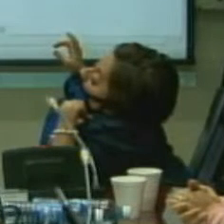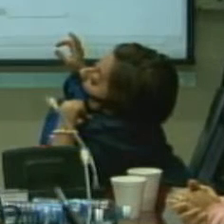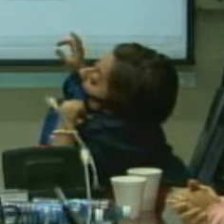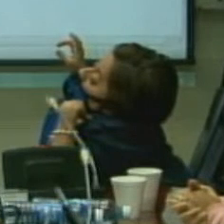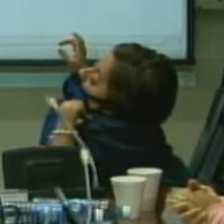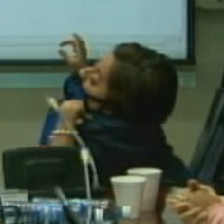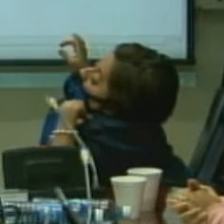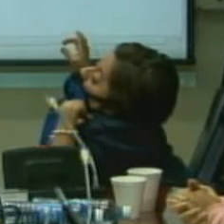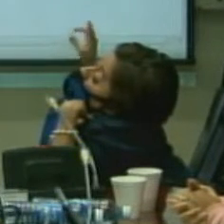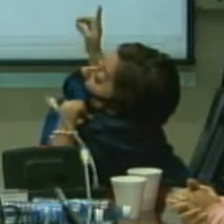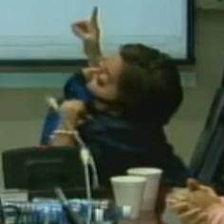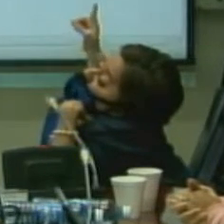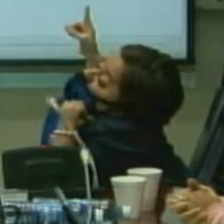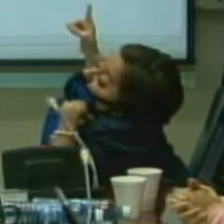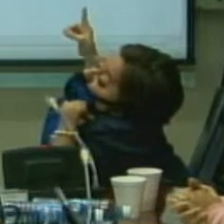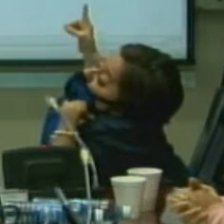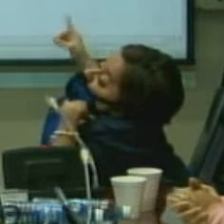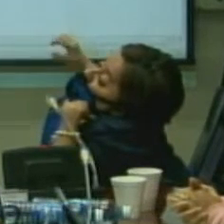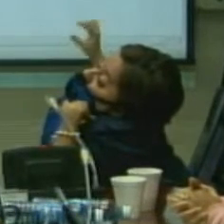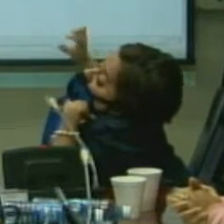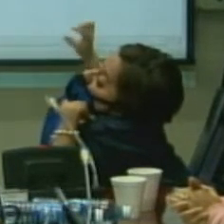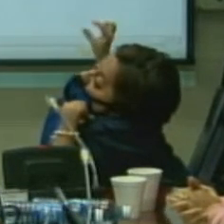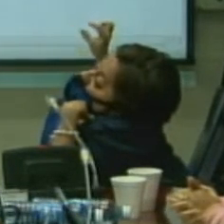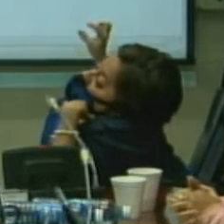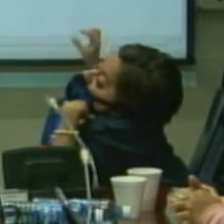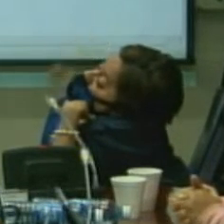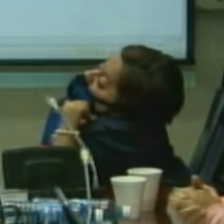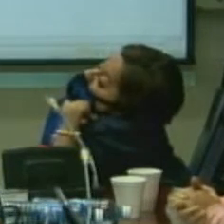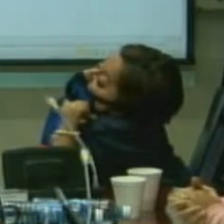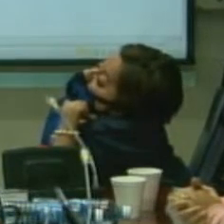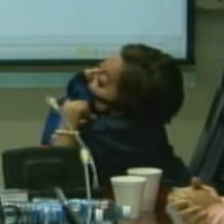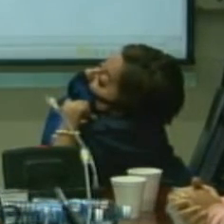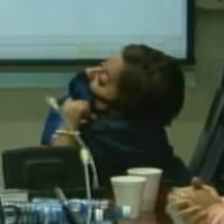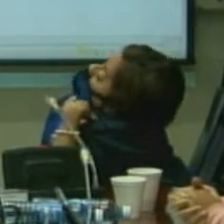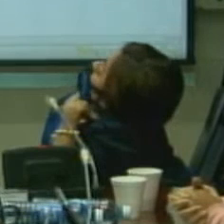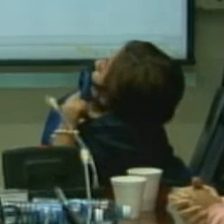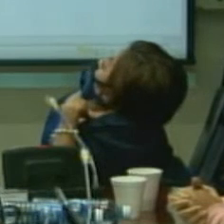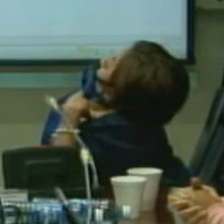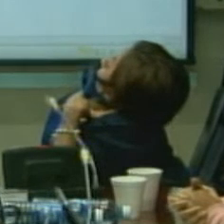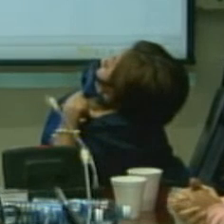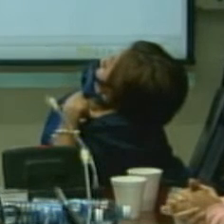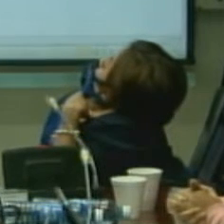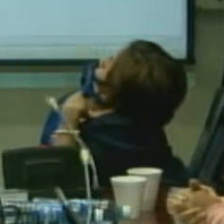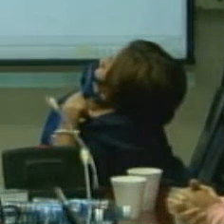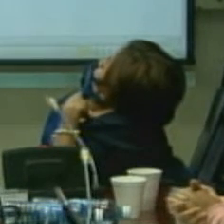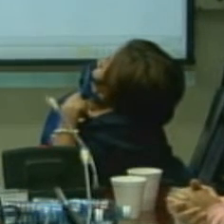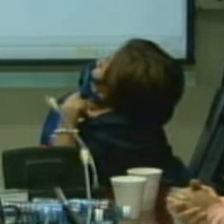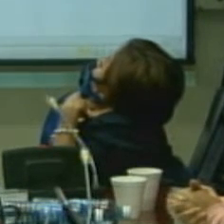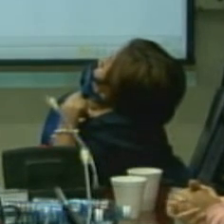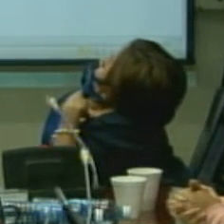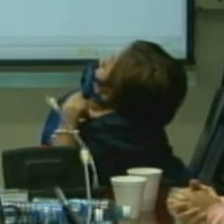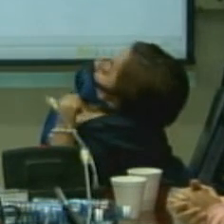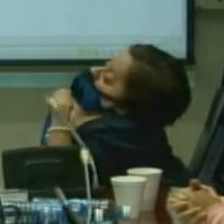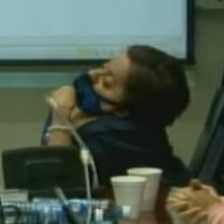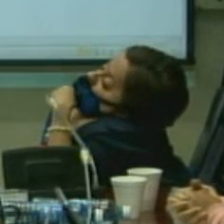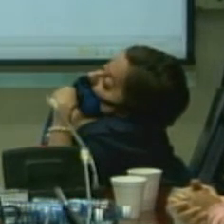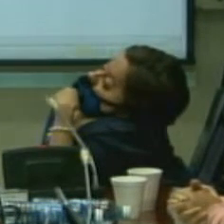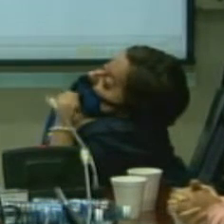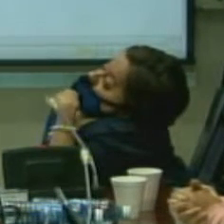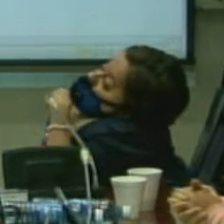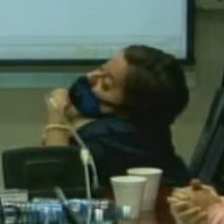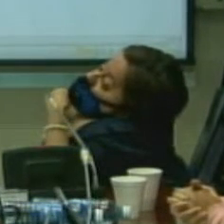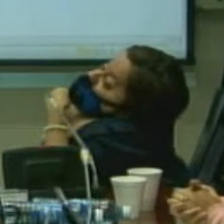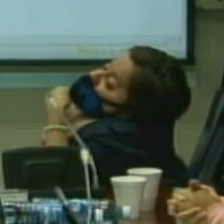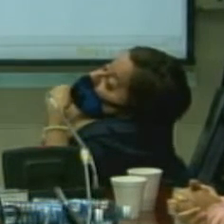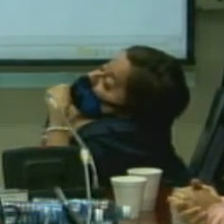Considerando lo vamos a dejar porque no es No, el título de la ley. Ajá. El nombre. Ajá. Va,